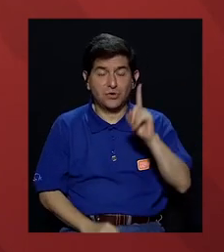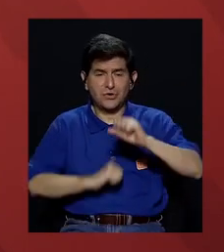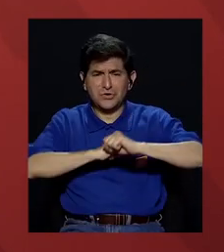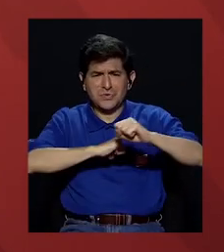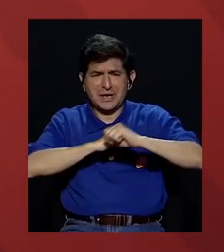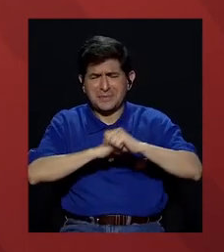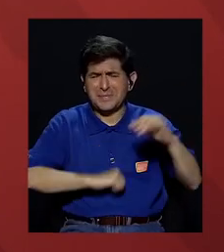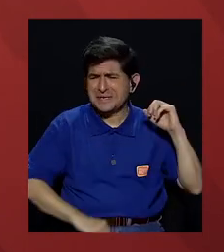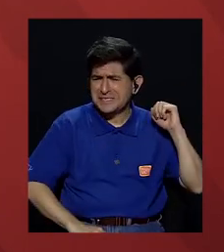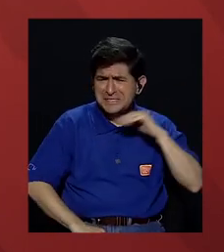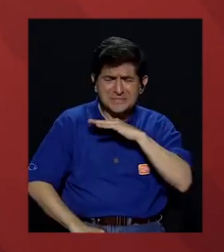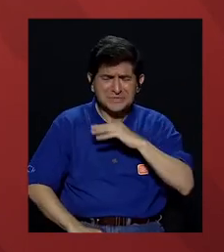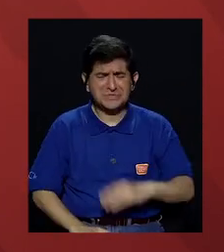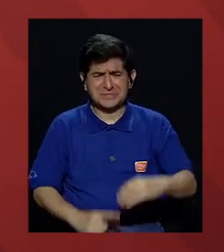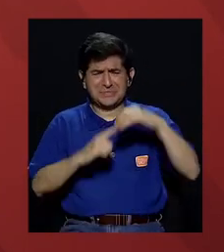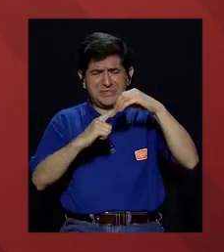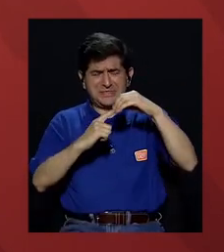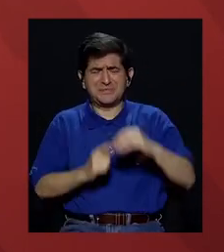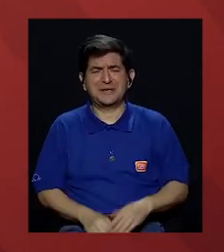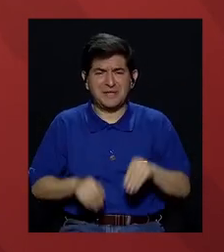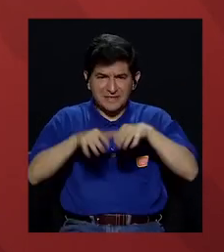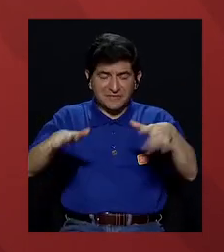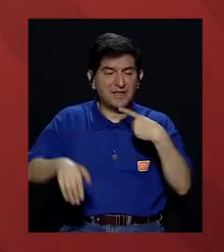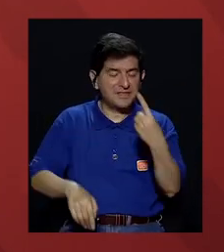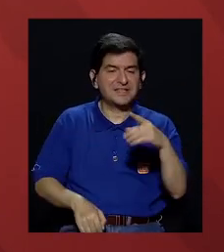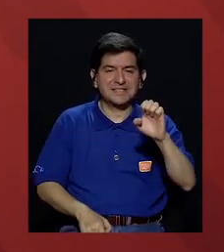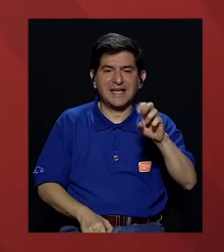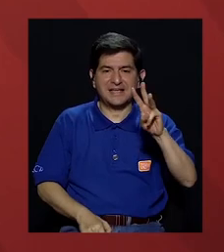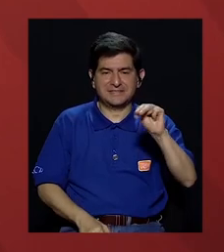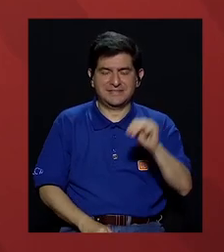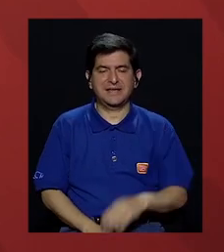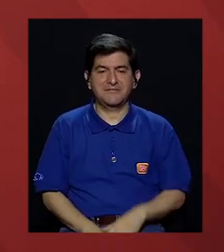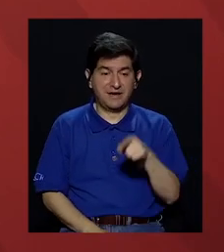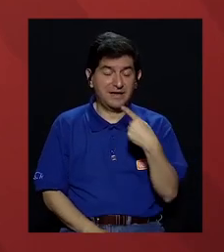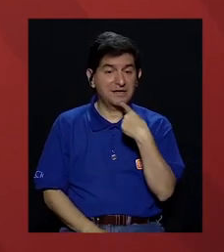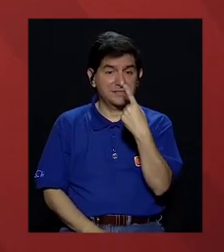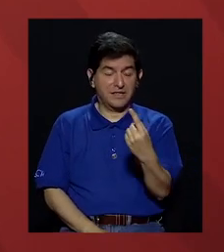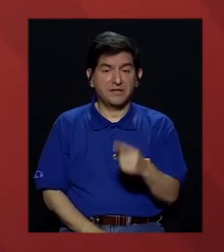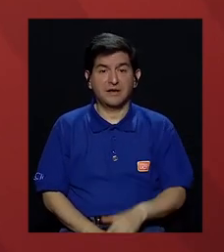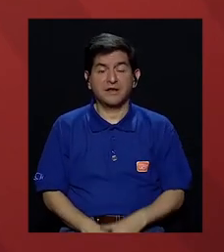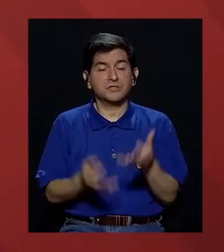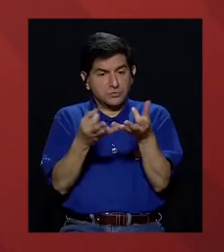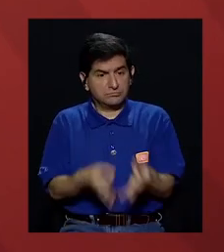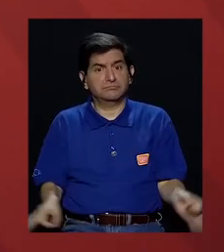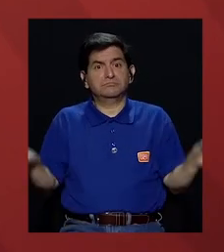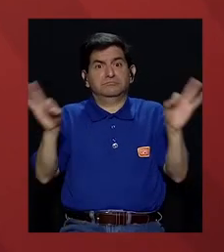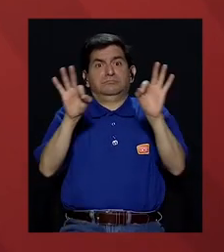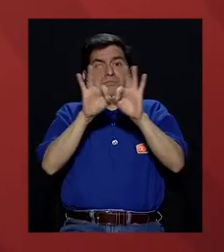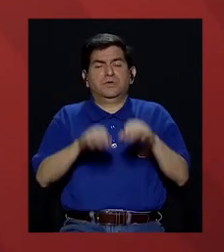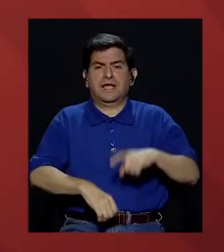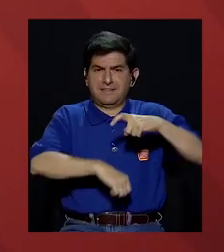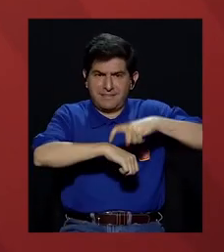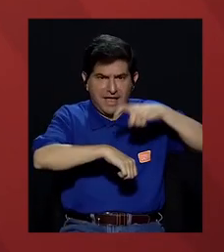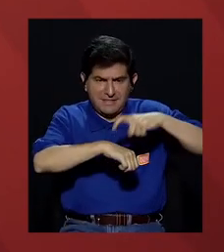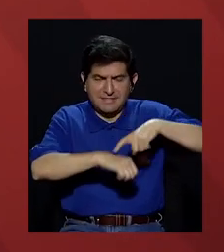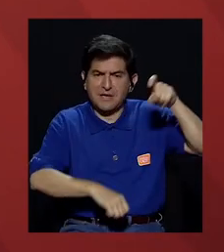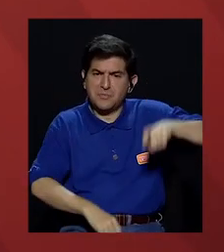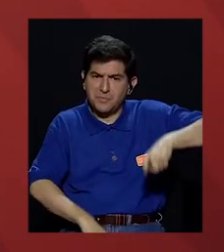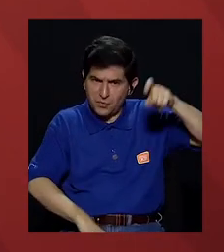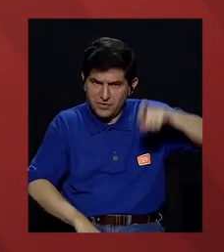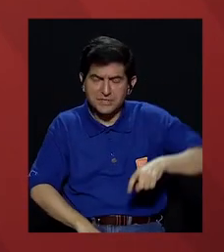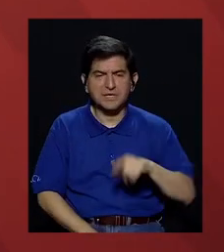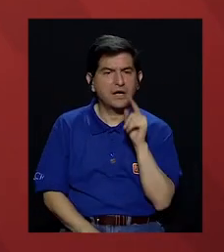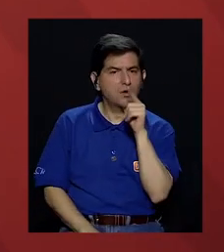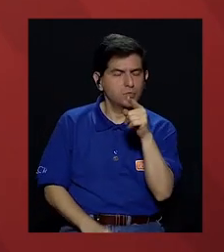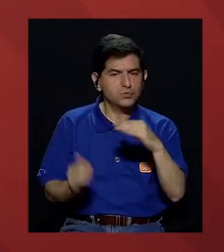tenido en las campañas más sucias en redes según lo identifica esteban creo que eso es una declaración verdaderamente importante en una época en la que